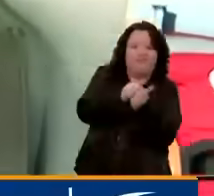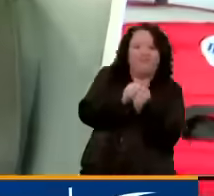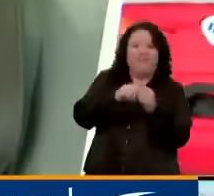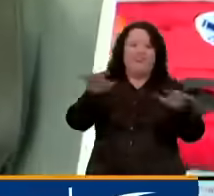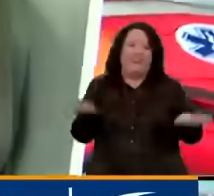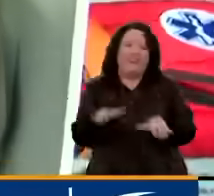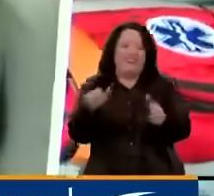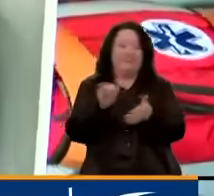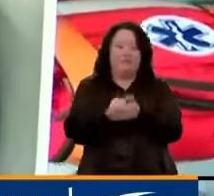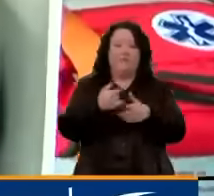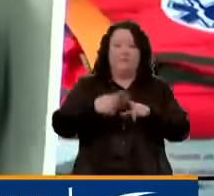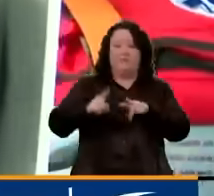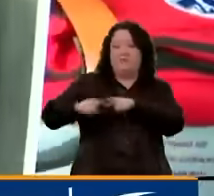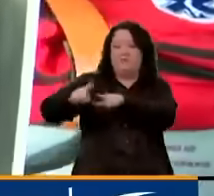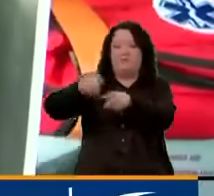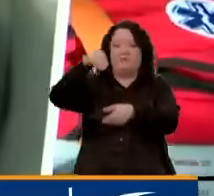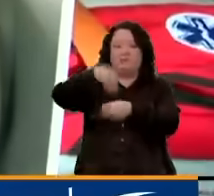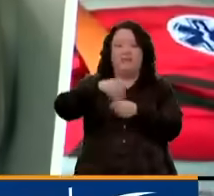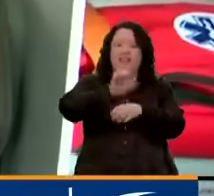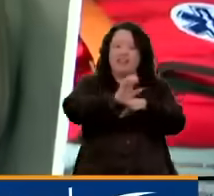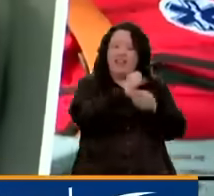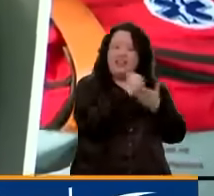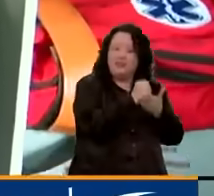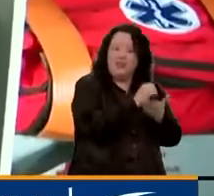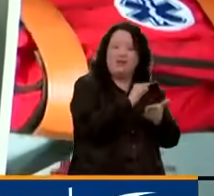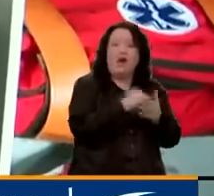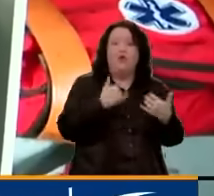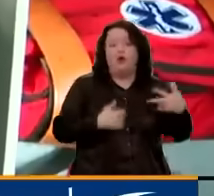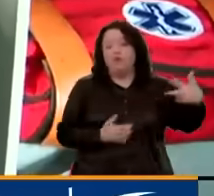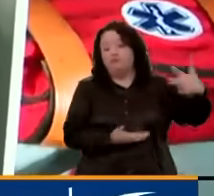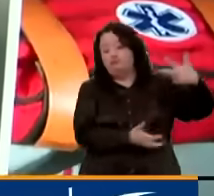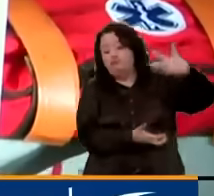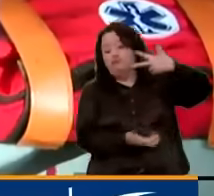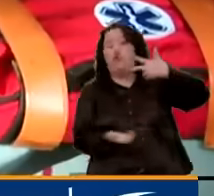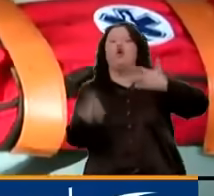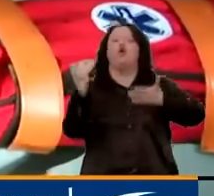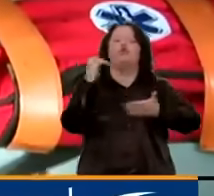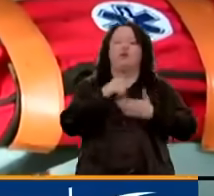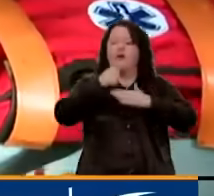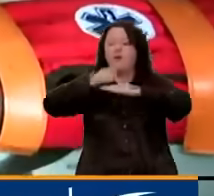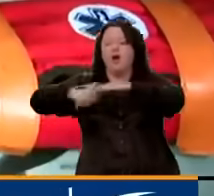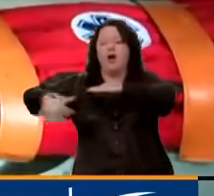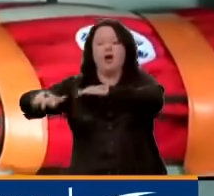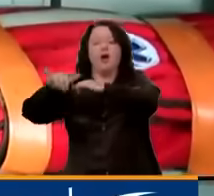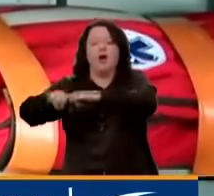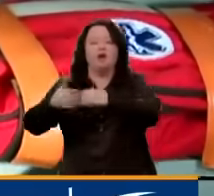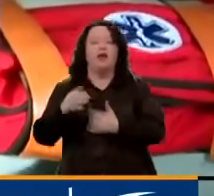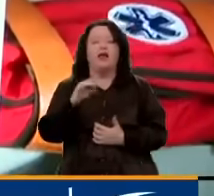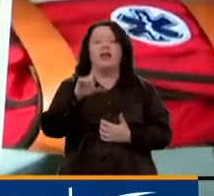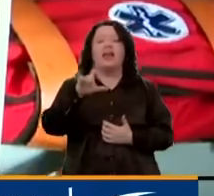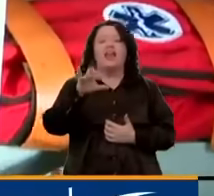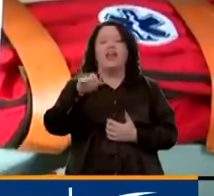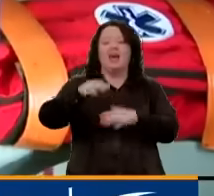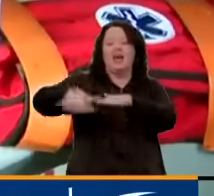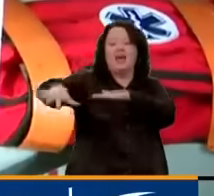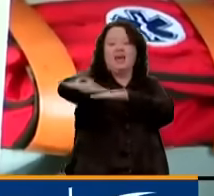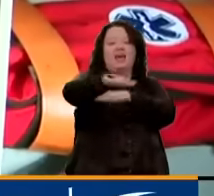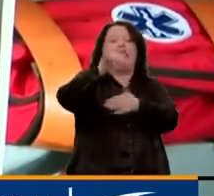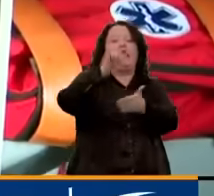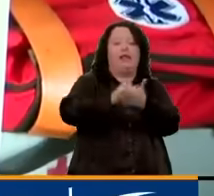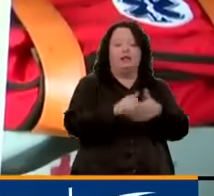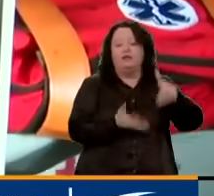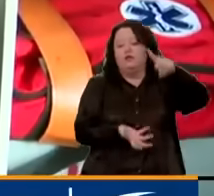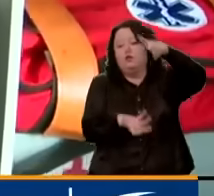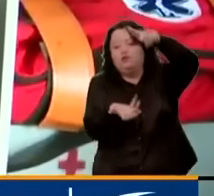que adelantan los diferentes organismos de socorro. Nos dirigimos a esta hora nuevamente hacia una represa en la Calera, Cundinamarca, que es donde están haciendo la